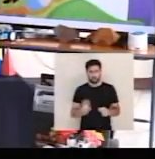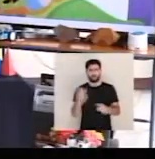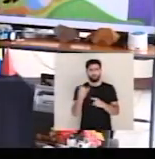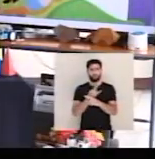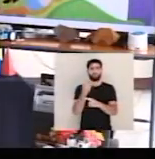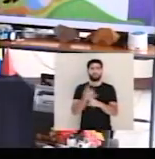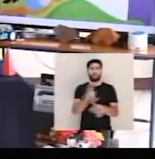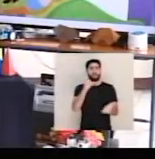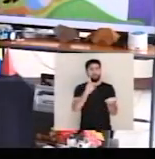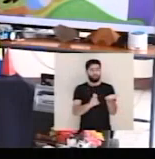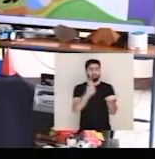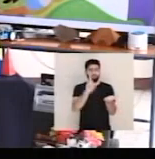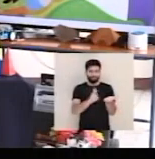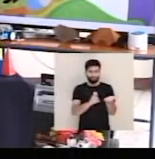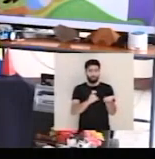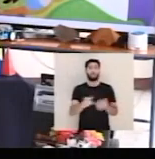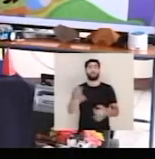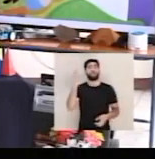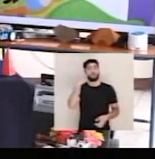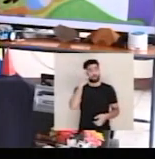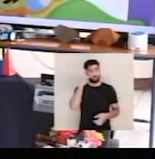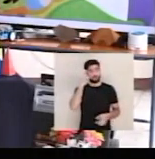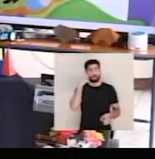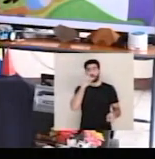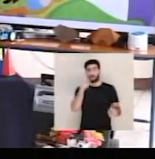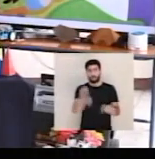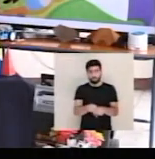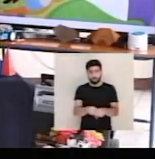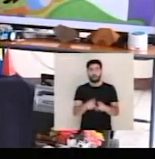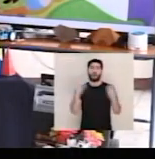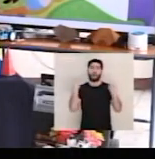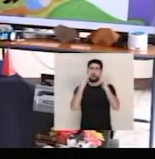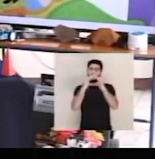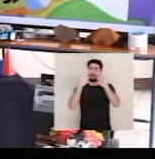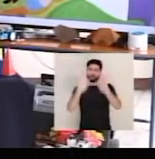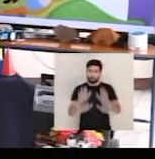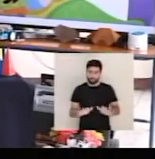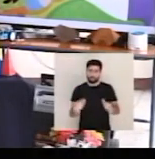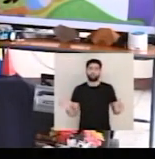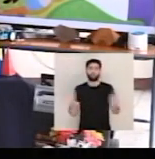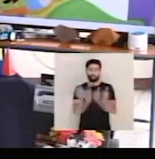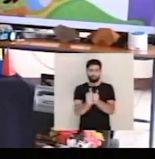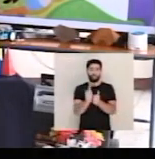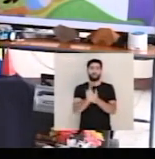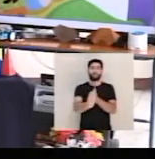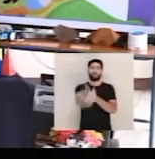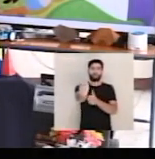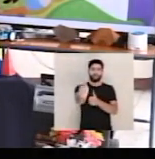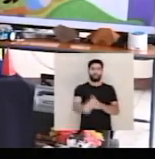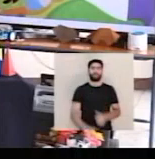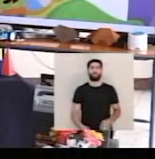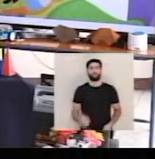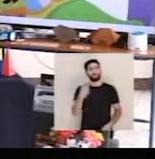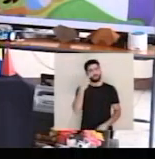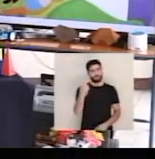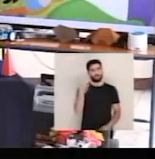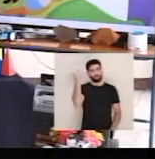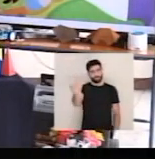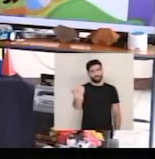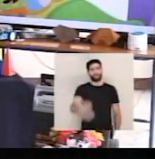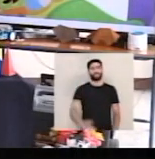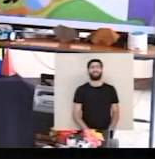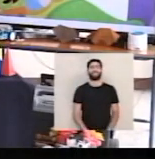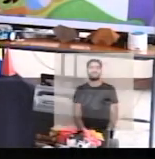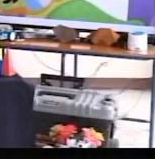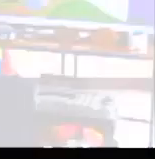utilizar alcohol en gel. Y recuerda, quédate en casa. Juntos saldremos adelante. ¡Hasta